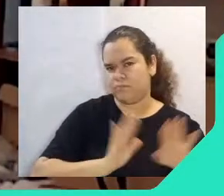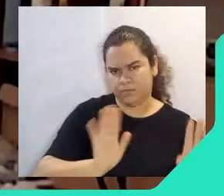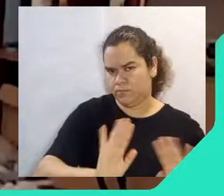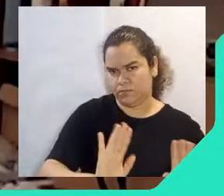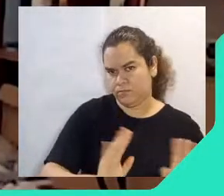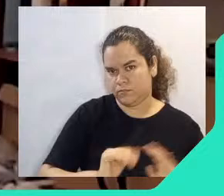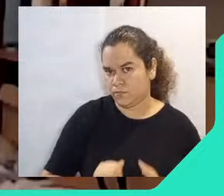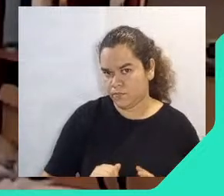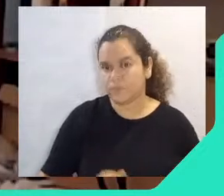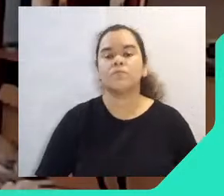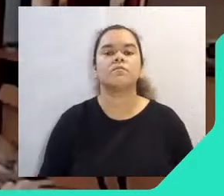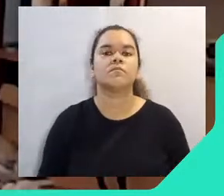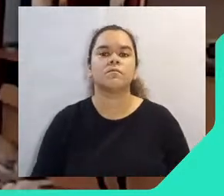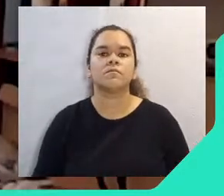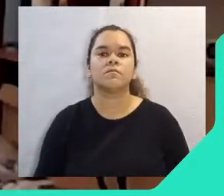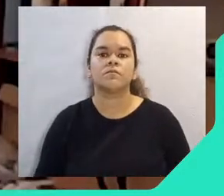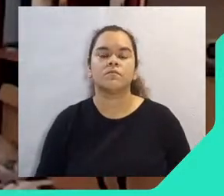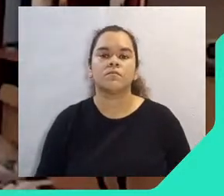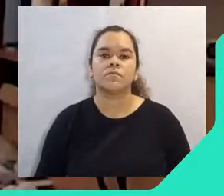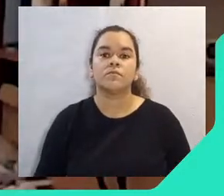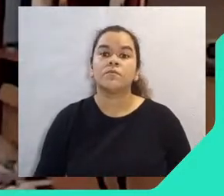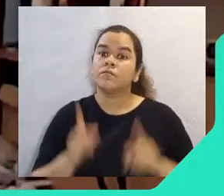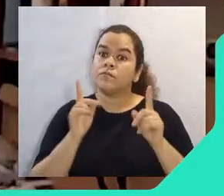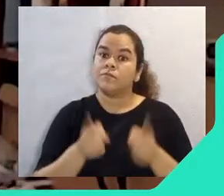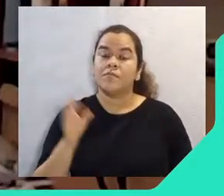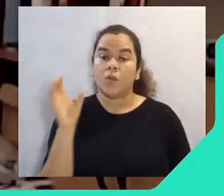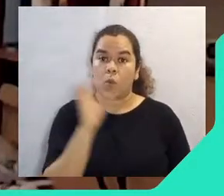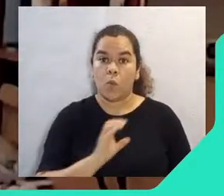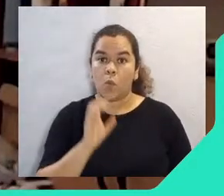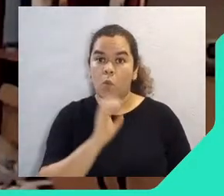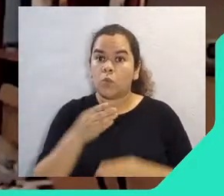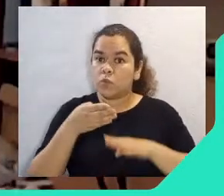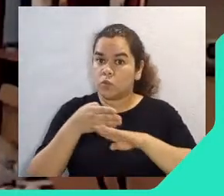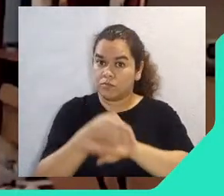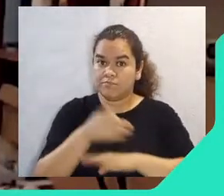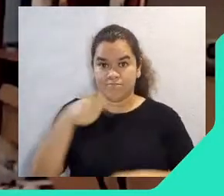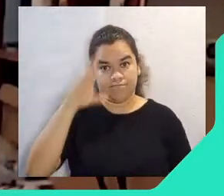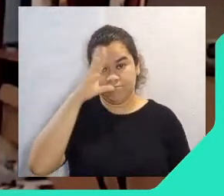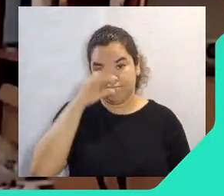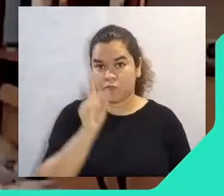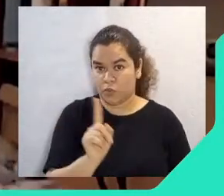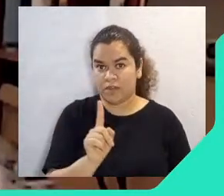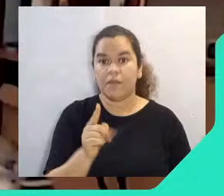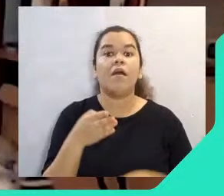Y no se olviden del curso de ambientación, en la cual van a tener